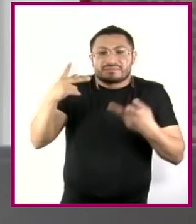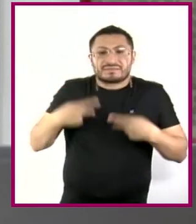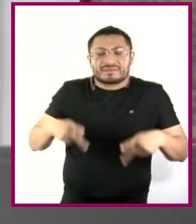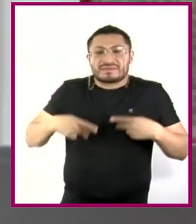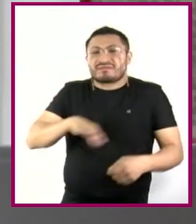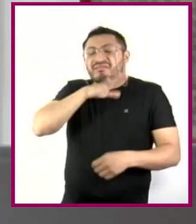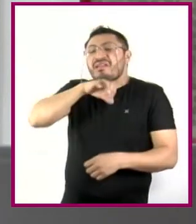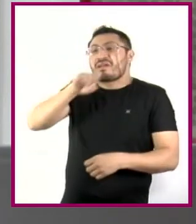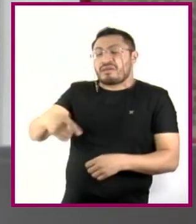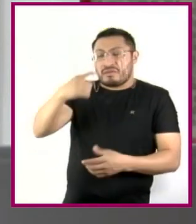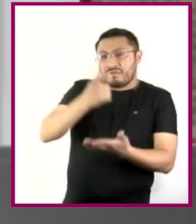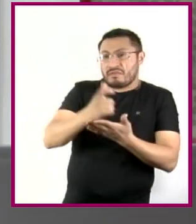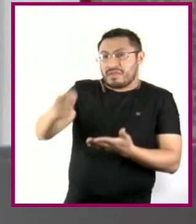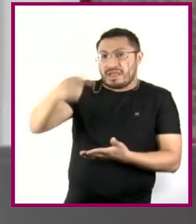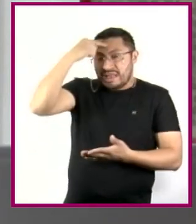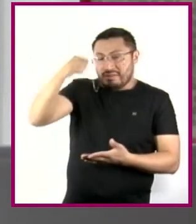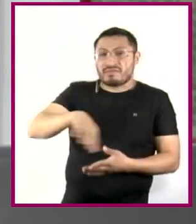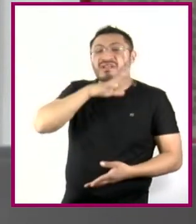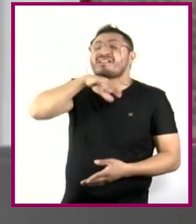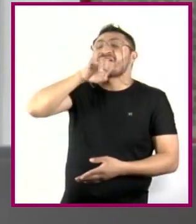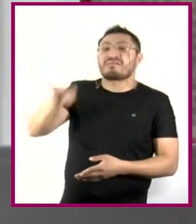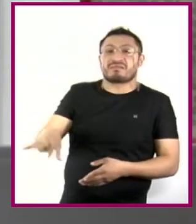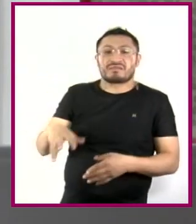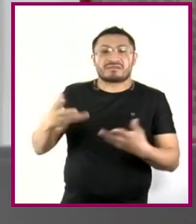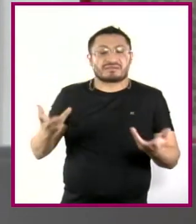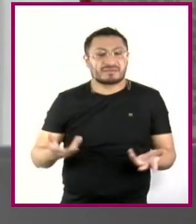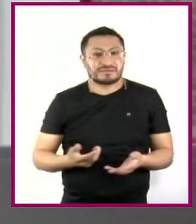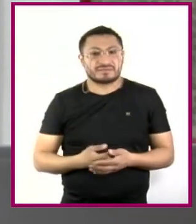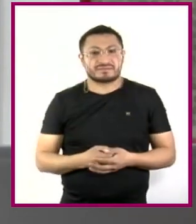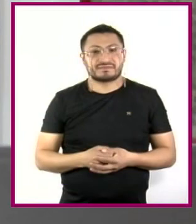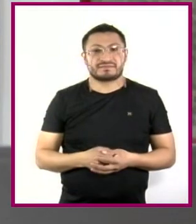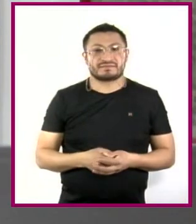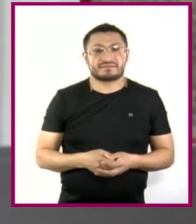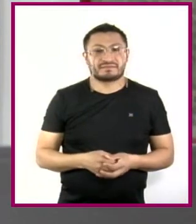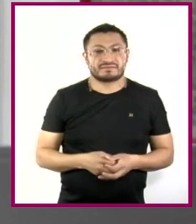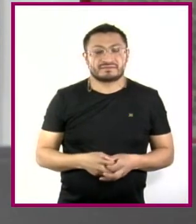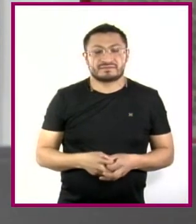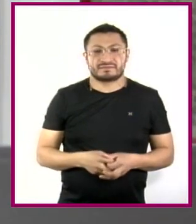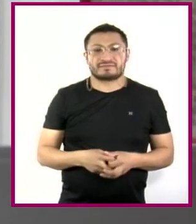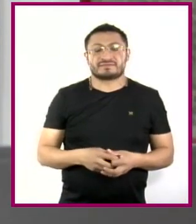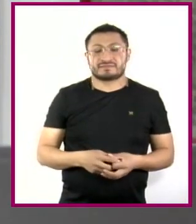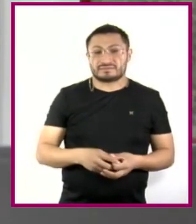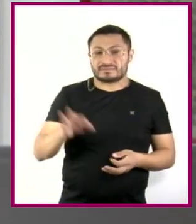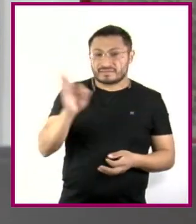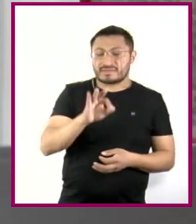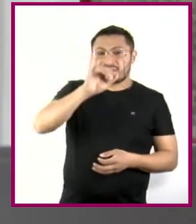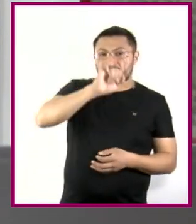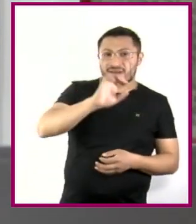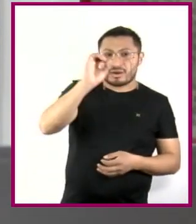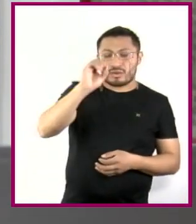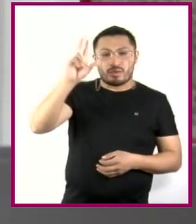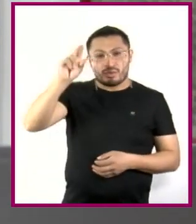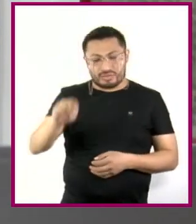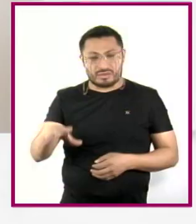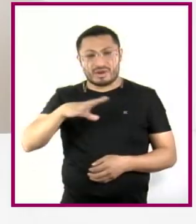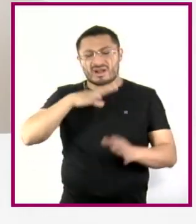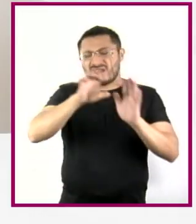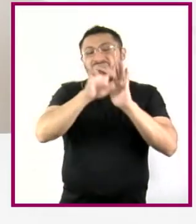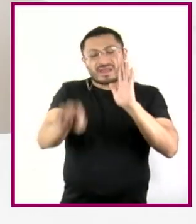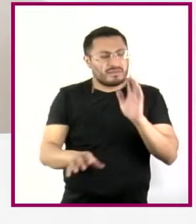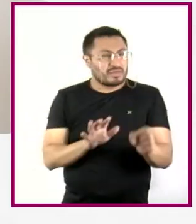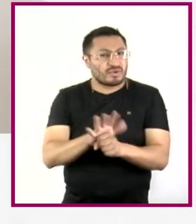paga para contaminar? Si no es así, ¿por qué? Y si es así, ¿existe algún caso que pueda darnos como ejemplo?